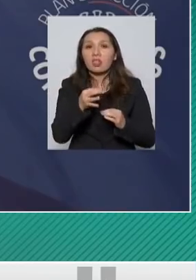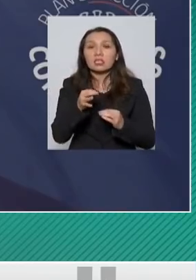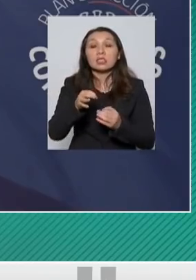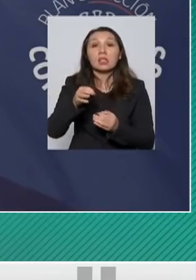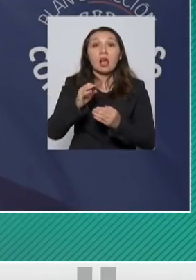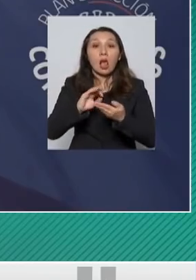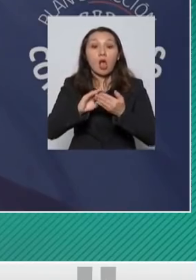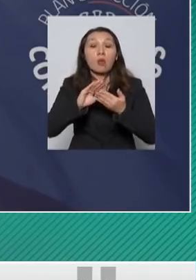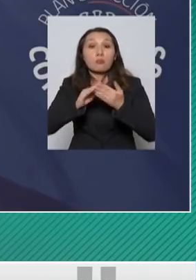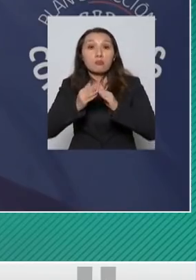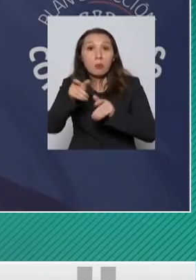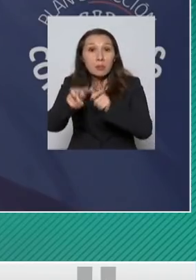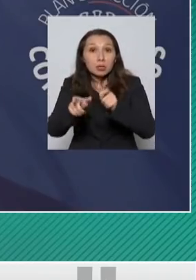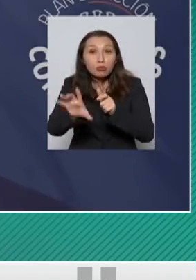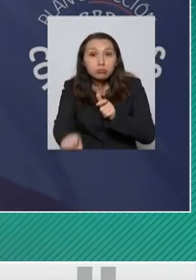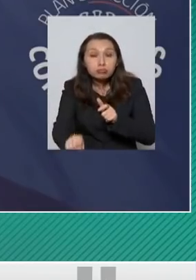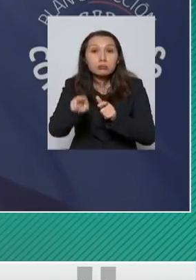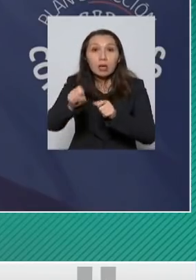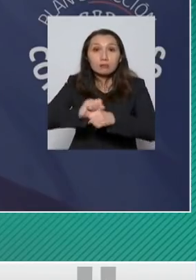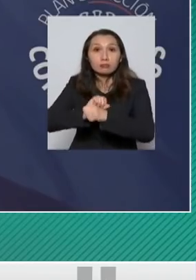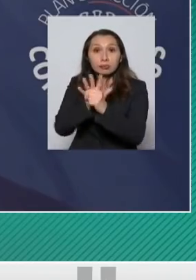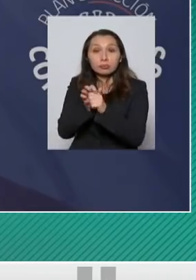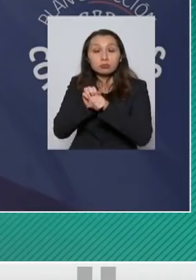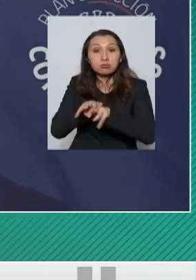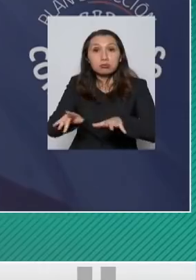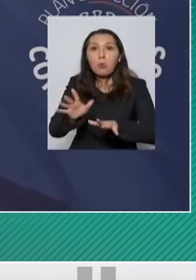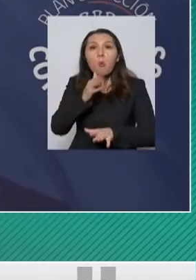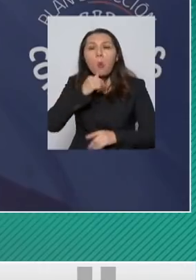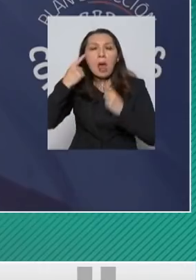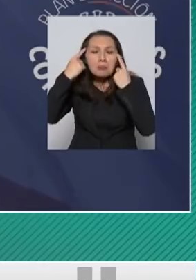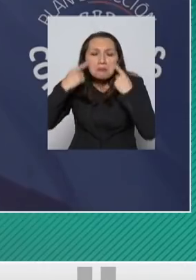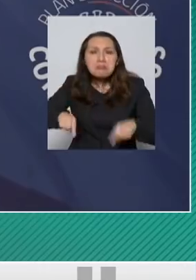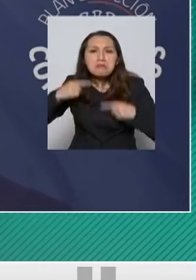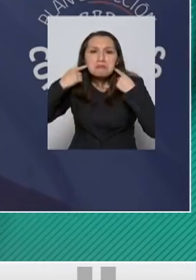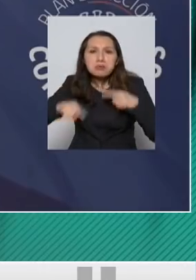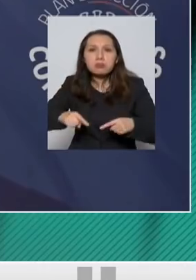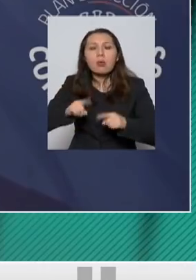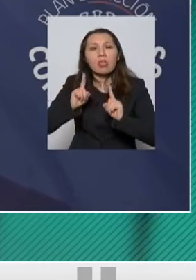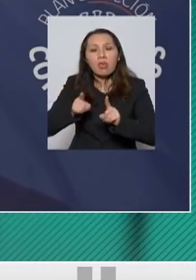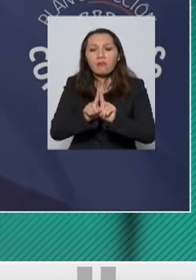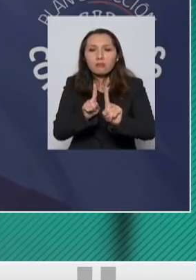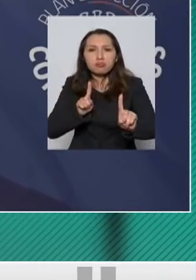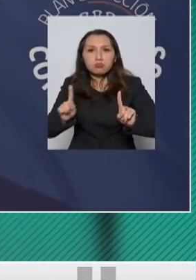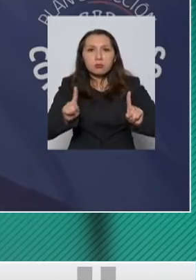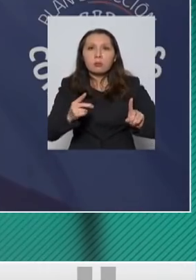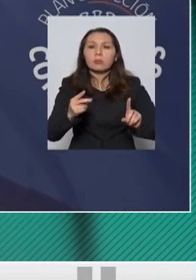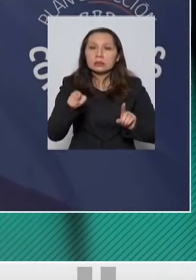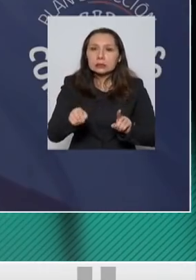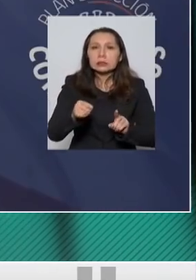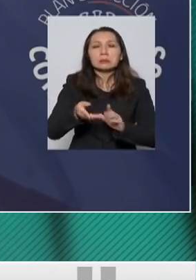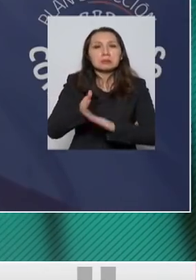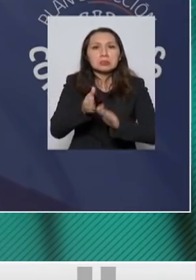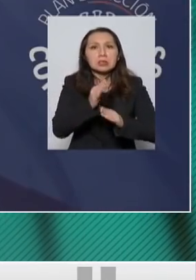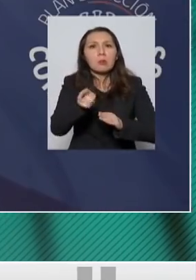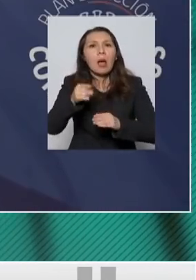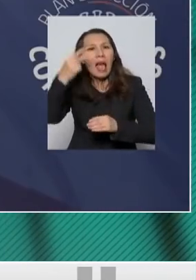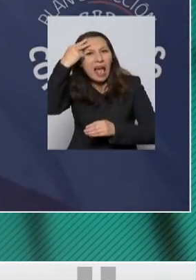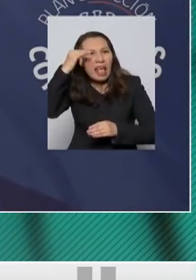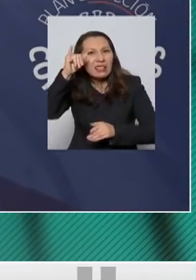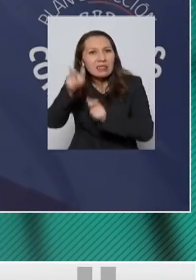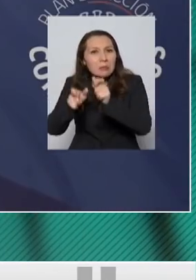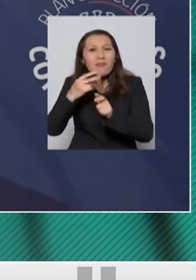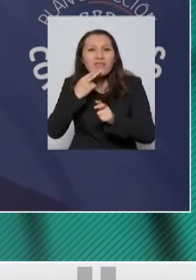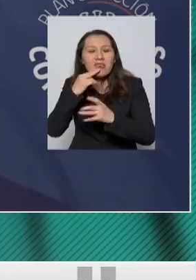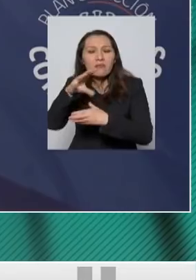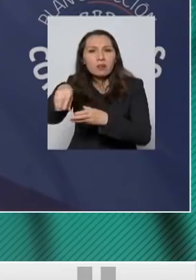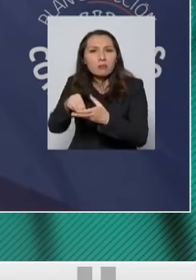la comunidad haitiana donde se detectó este brote no está respetando las medidas de distanciamiento social, que están saliendo. ¿Qué medidas se pueden tomar ahí,